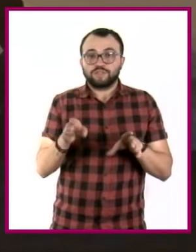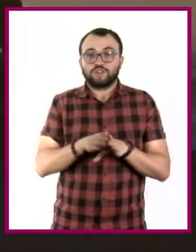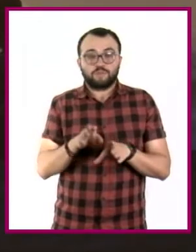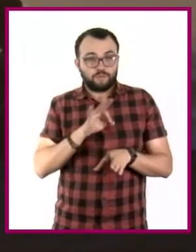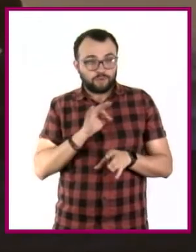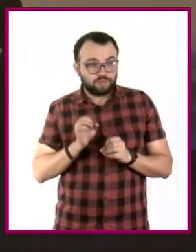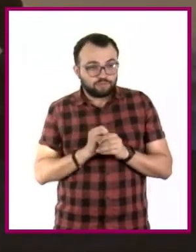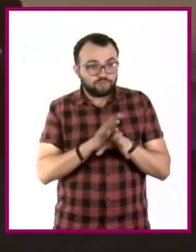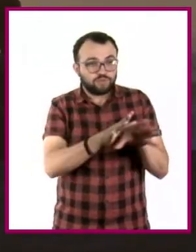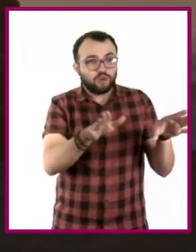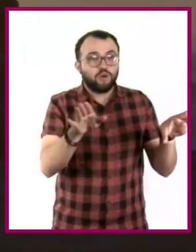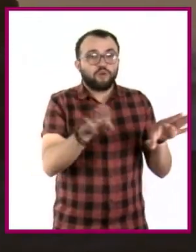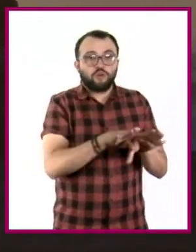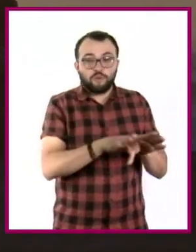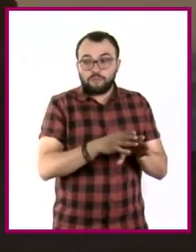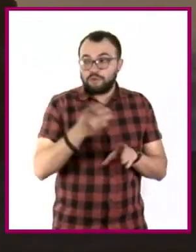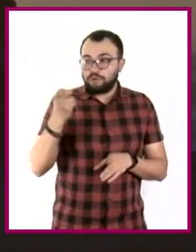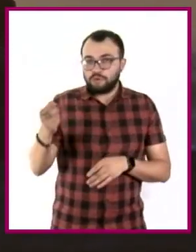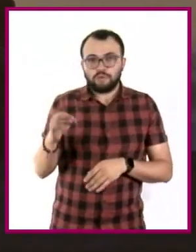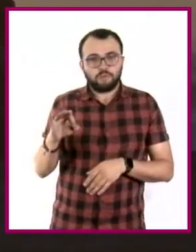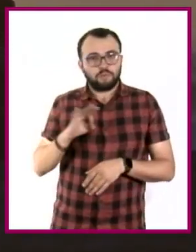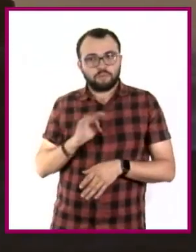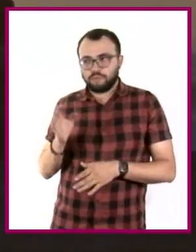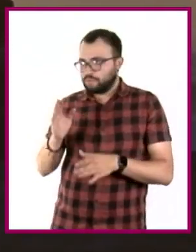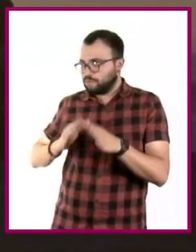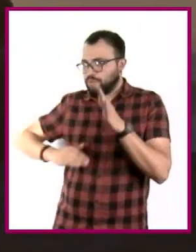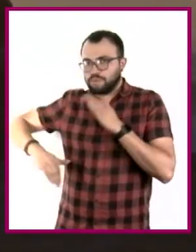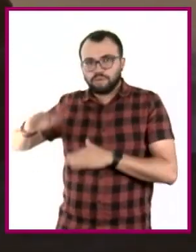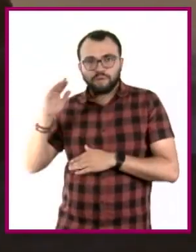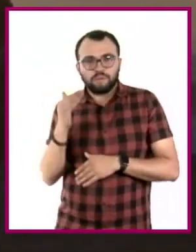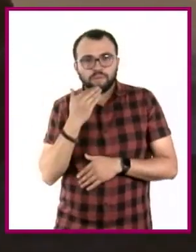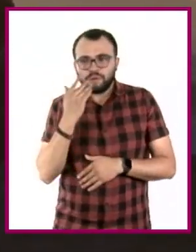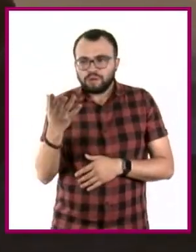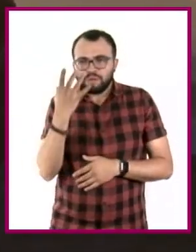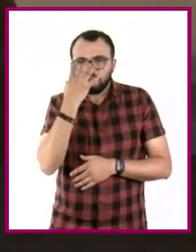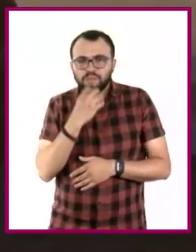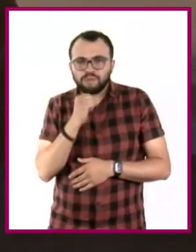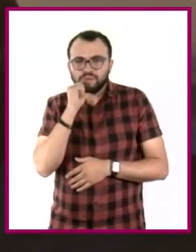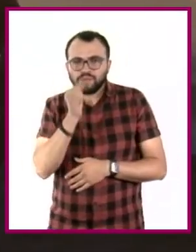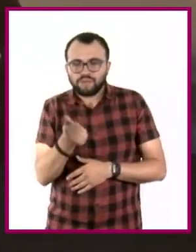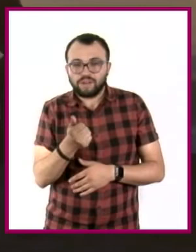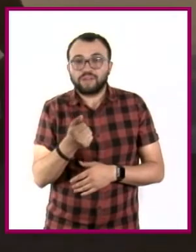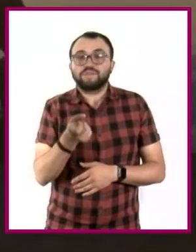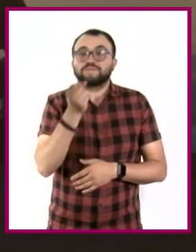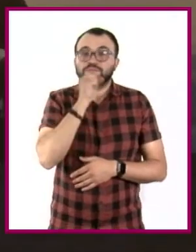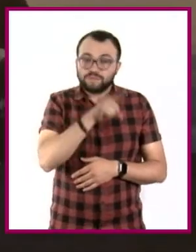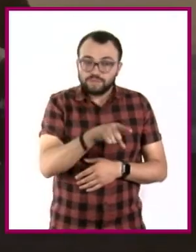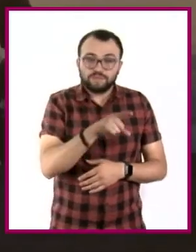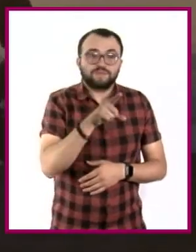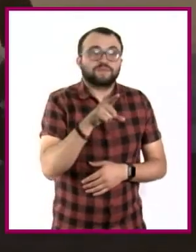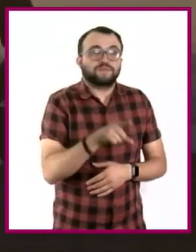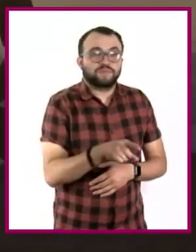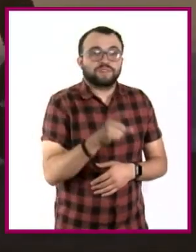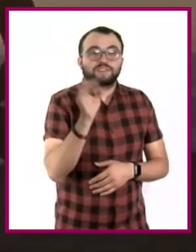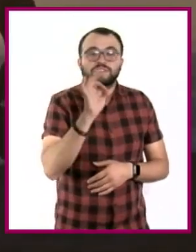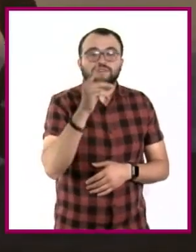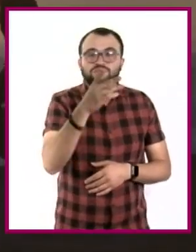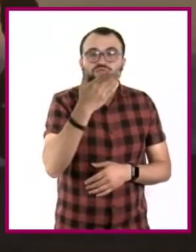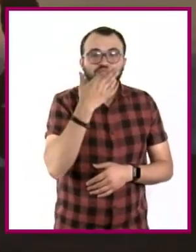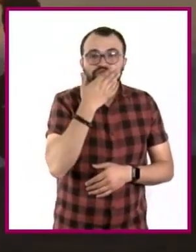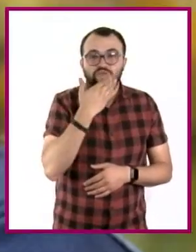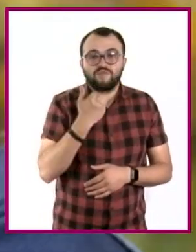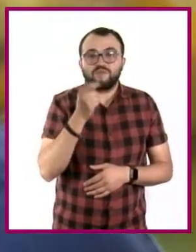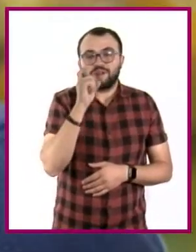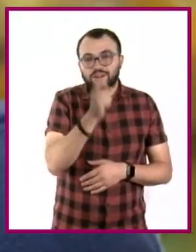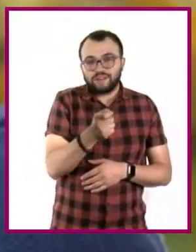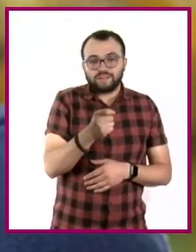mucho acerca de cómo esa persona se puede estar sintiendo. Lo mismo sucederá si se carece de bienestar emocional o